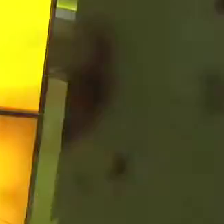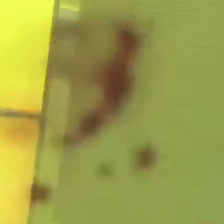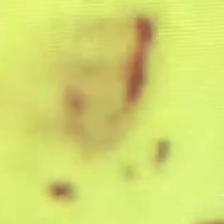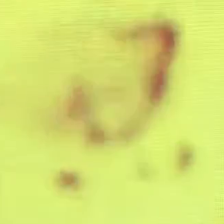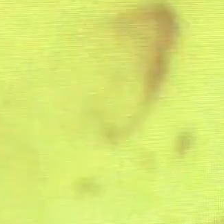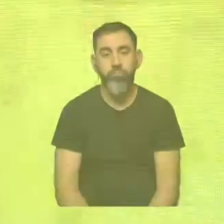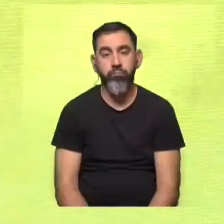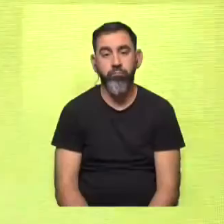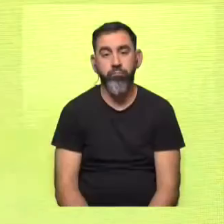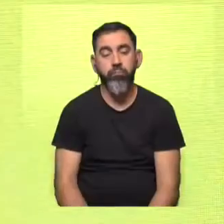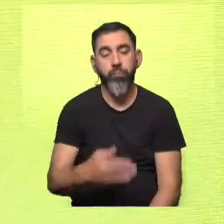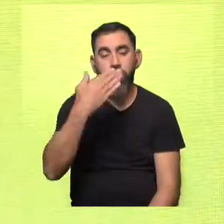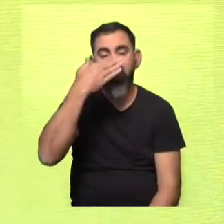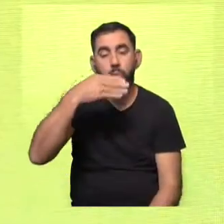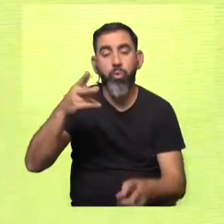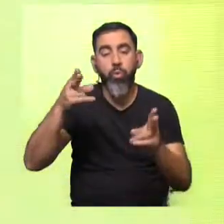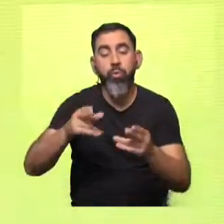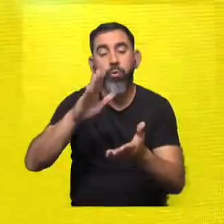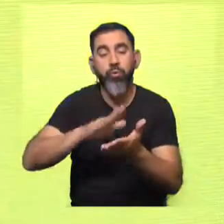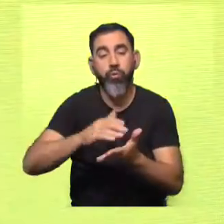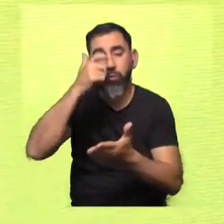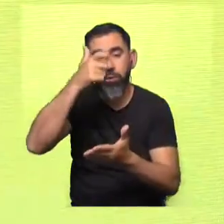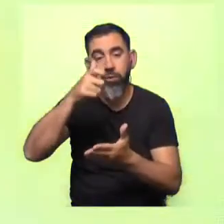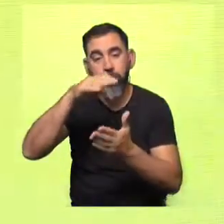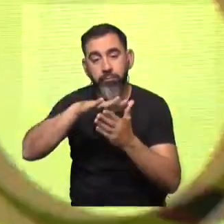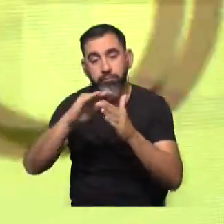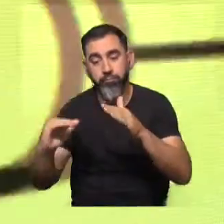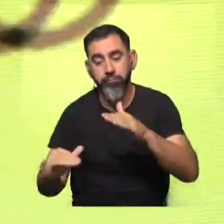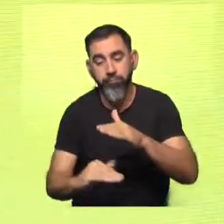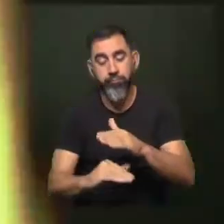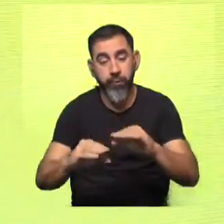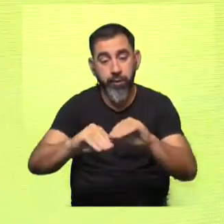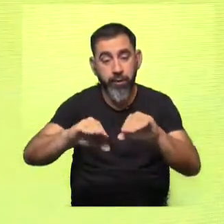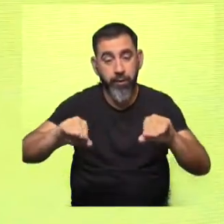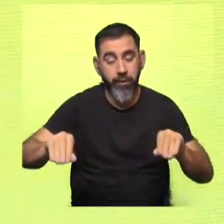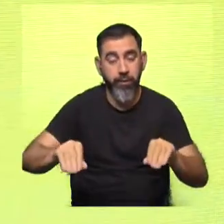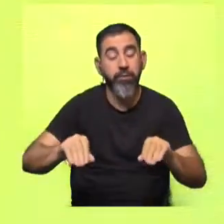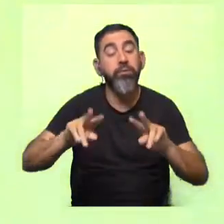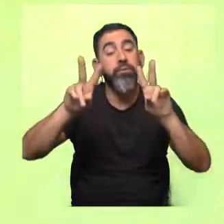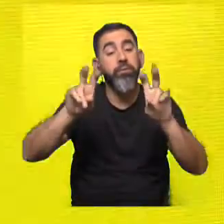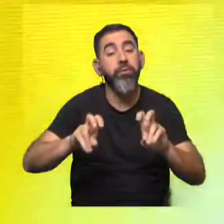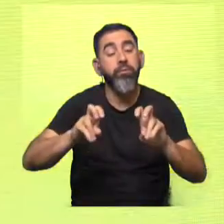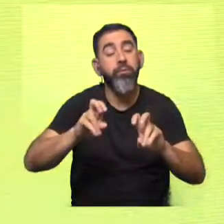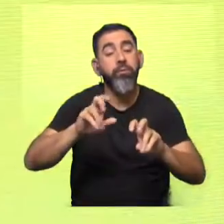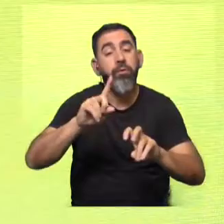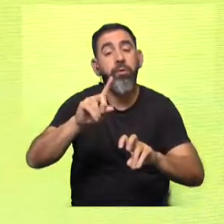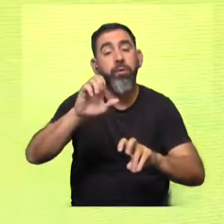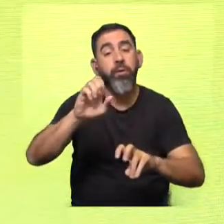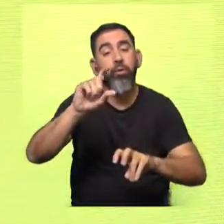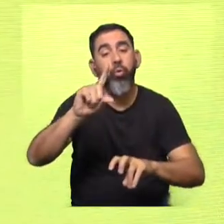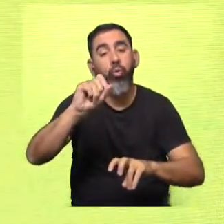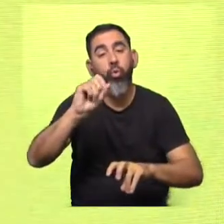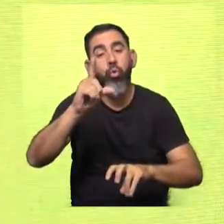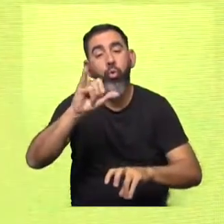Y en este último bloque de Sobreciencia nos vamos bajo tierra, porque lo que viene por delante tiene que ver con geología, pero en distintos